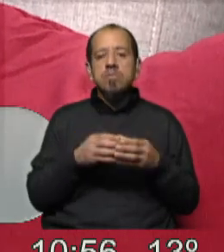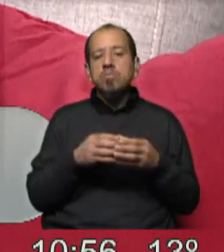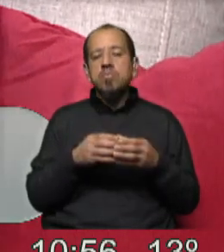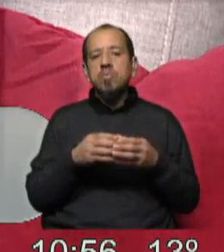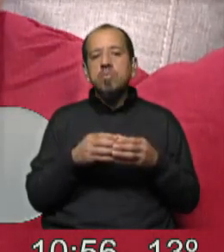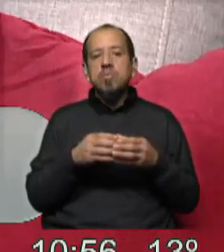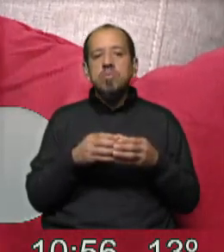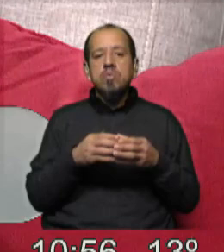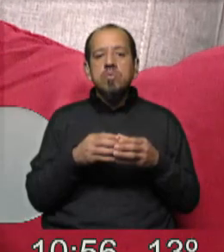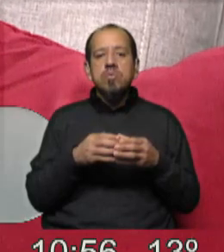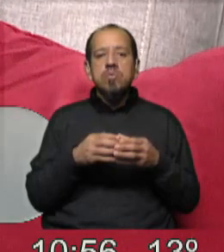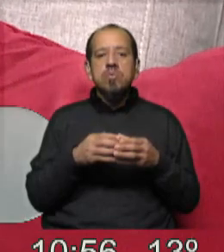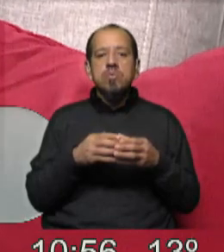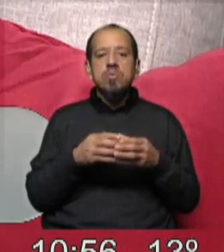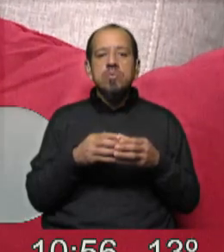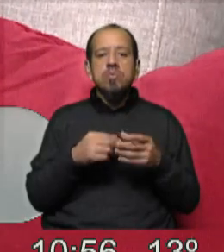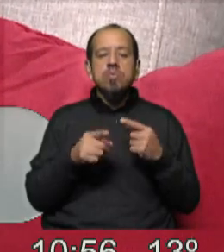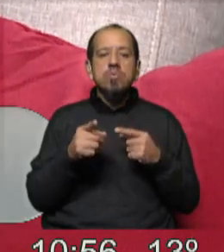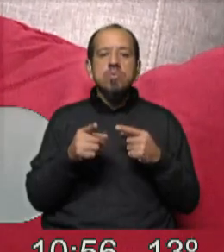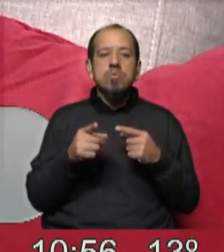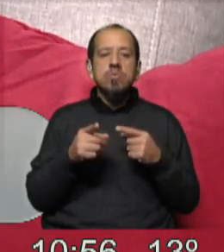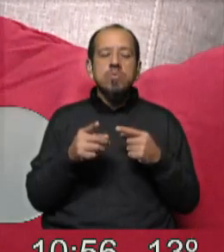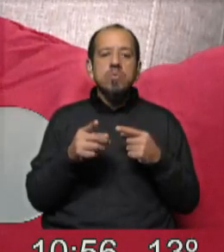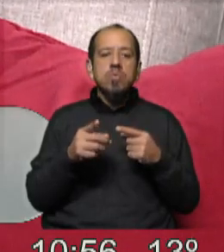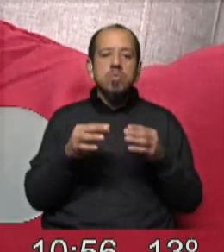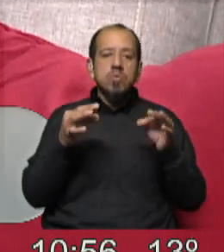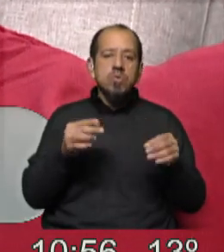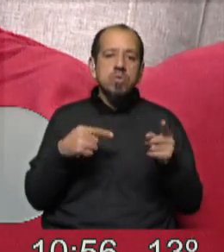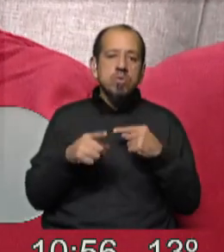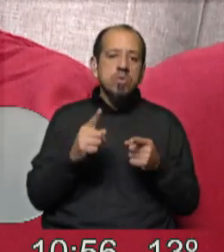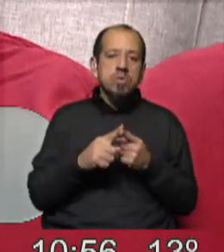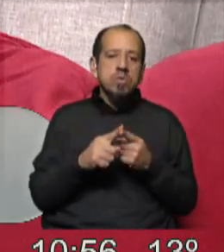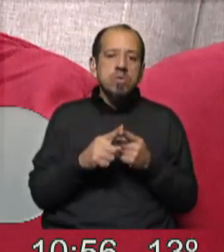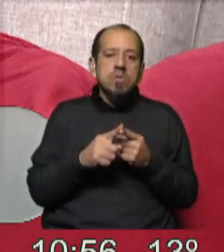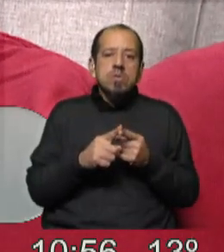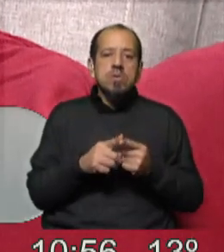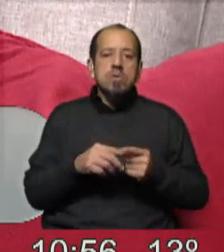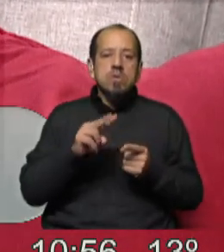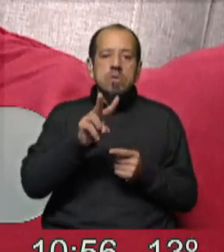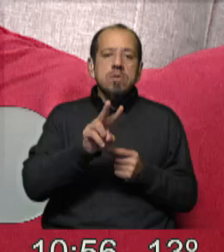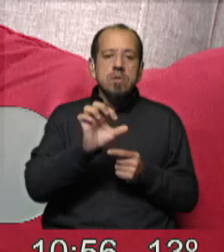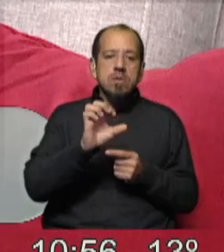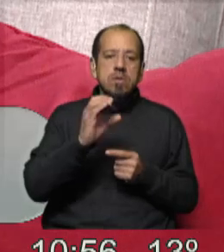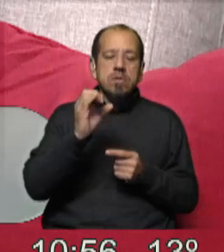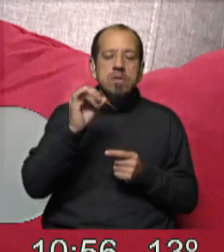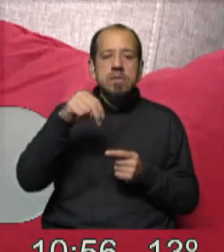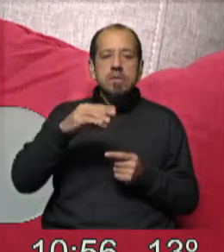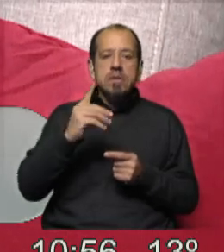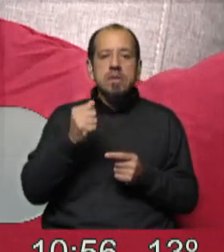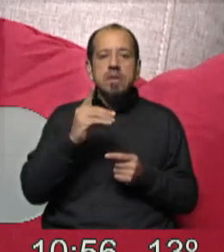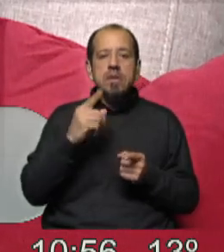son músicos contratados que me acompañan, sino que es la banda que es La Vecindad, que es mi banda soporte, y vamos a hacer esa